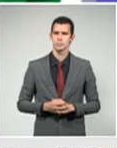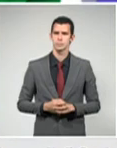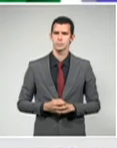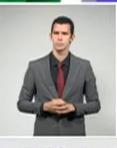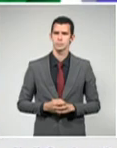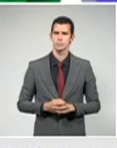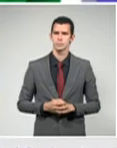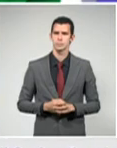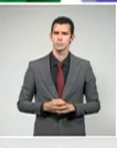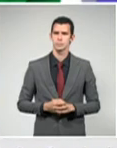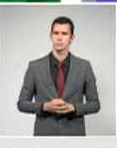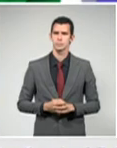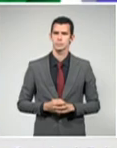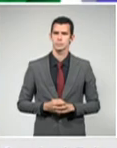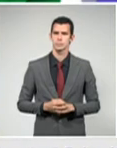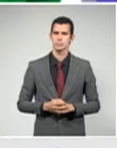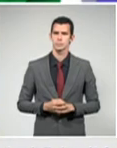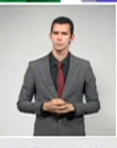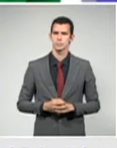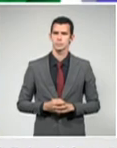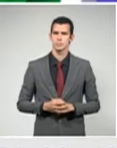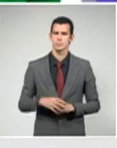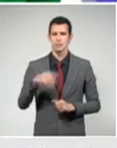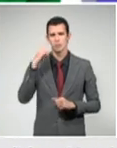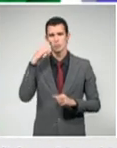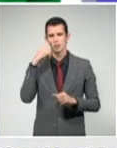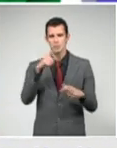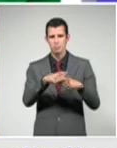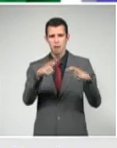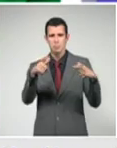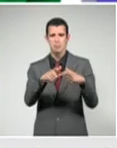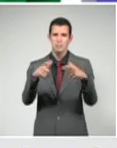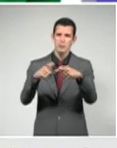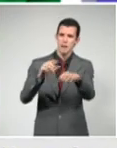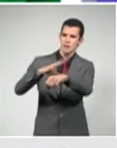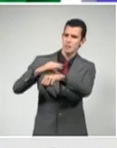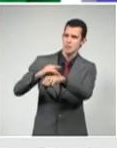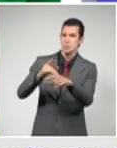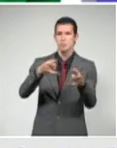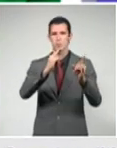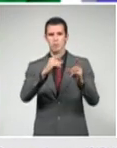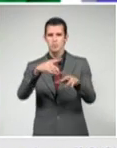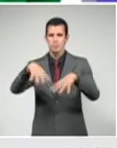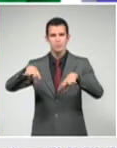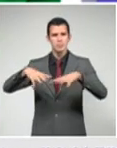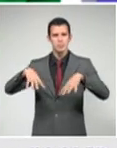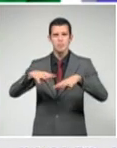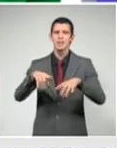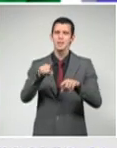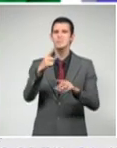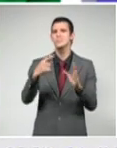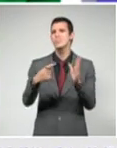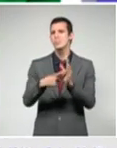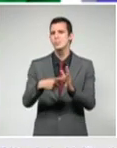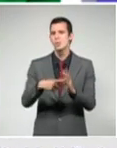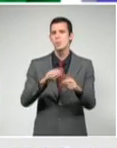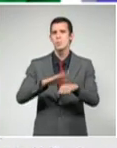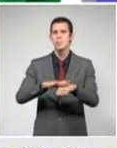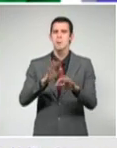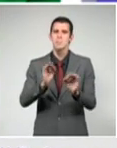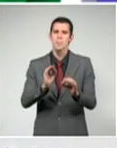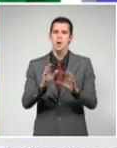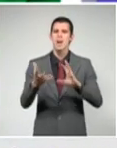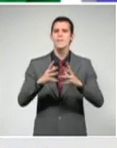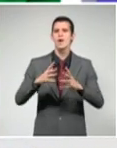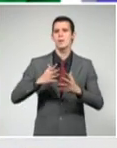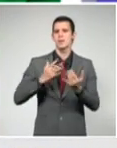países, incluso por la máxima dirección del país en ocasiones, que es lo que interviene aquí.